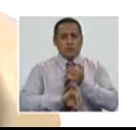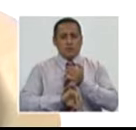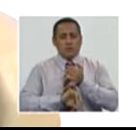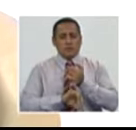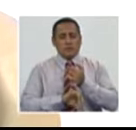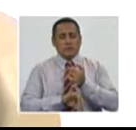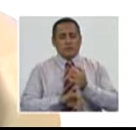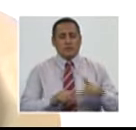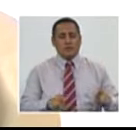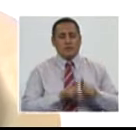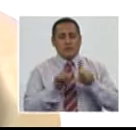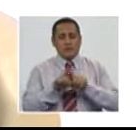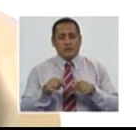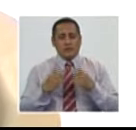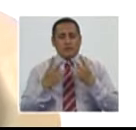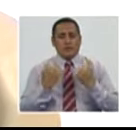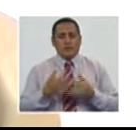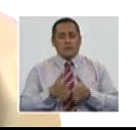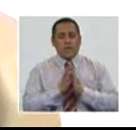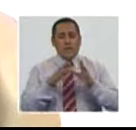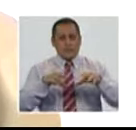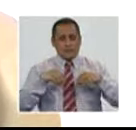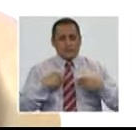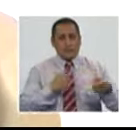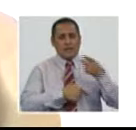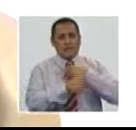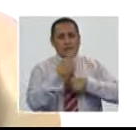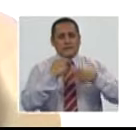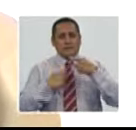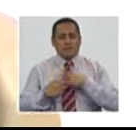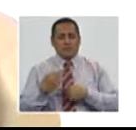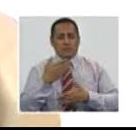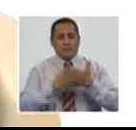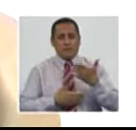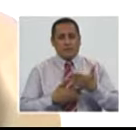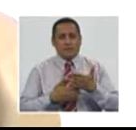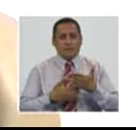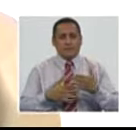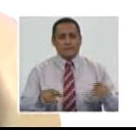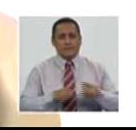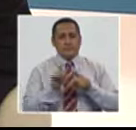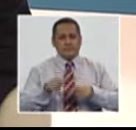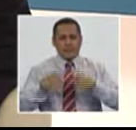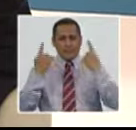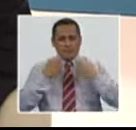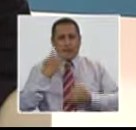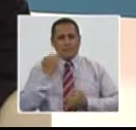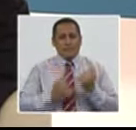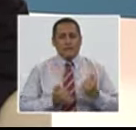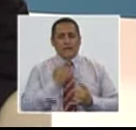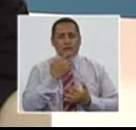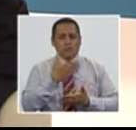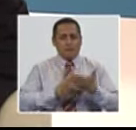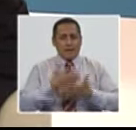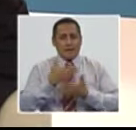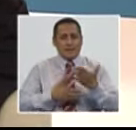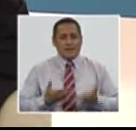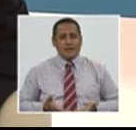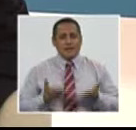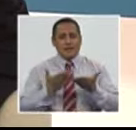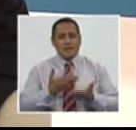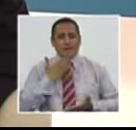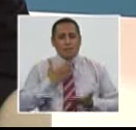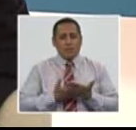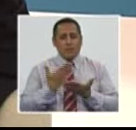soles consulares pero este te permite retornar no y el objetivo al final es tener un documento que